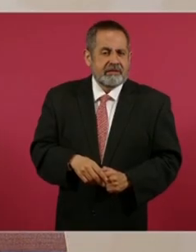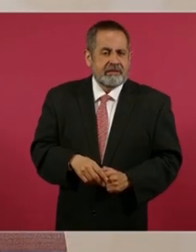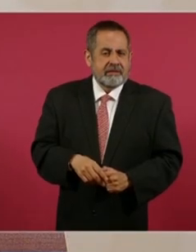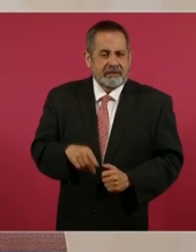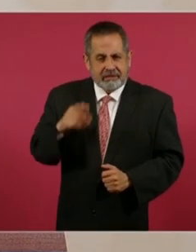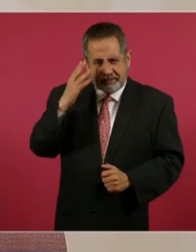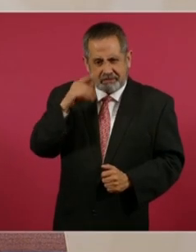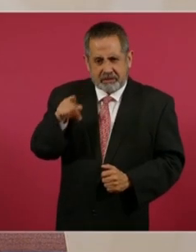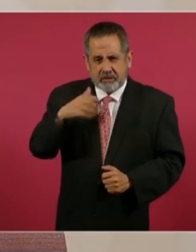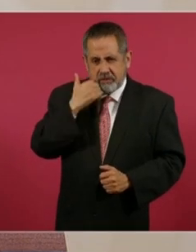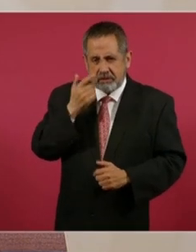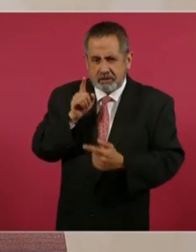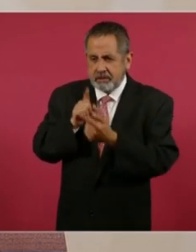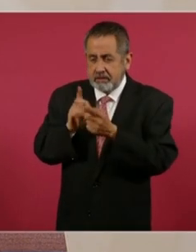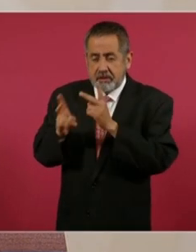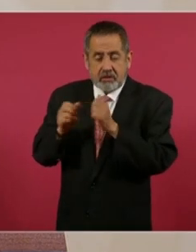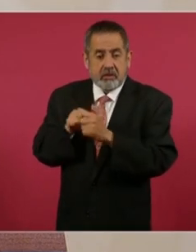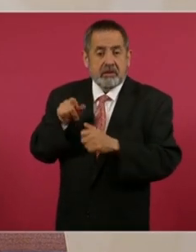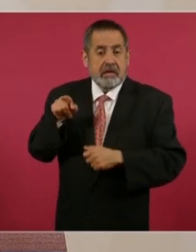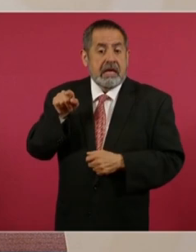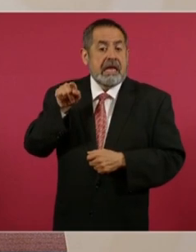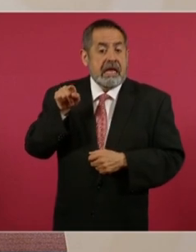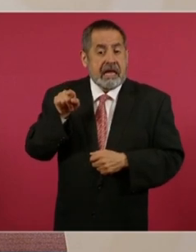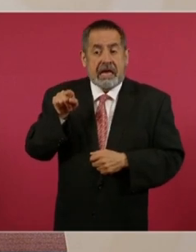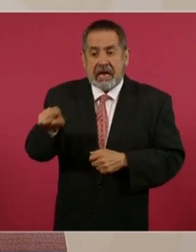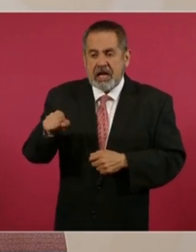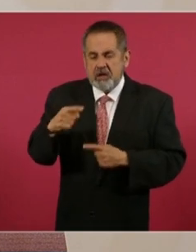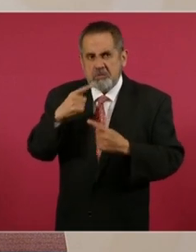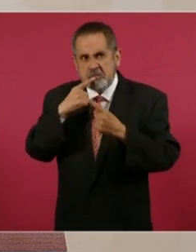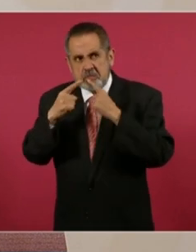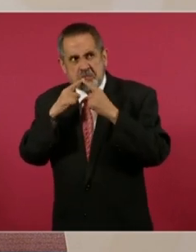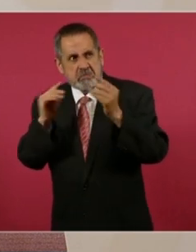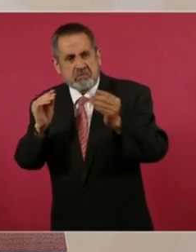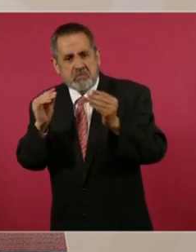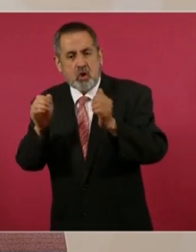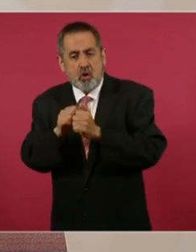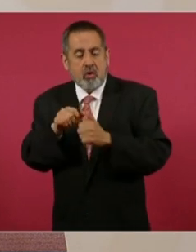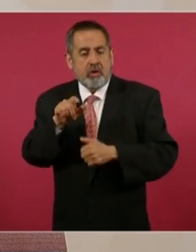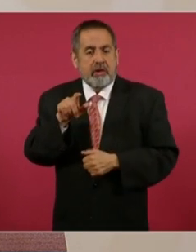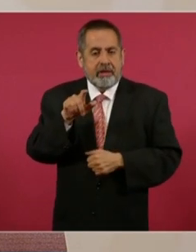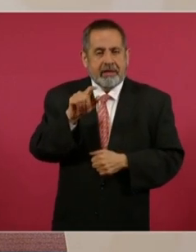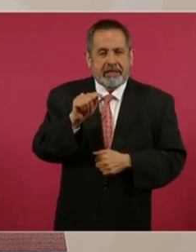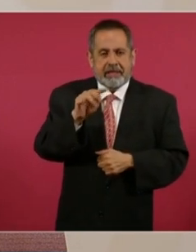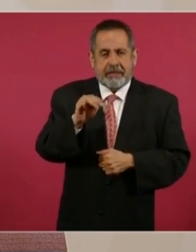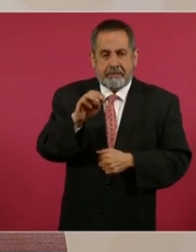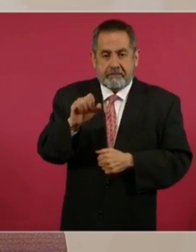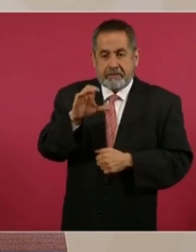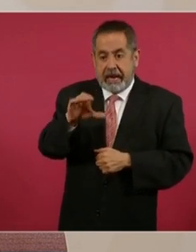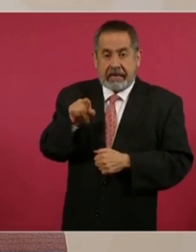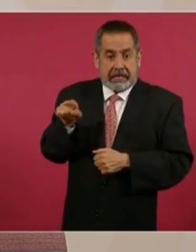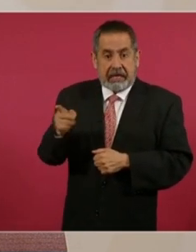que tenía yo ganas de hablar con él porque él fue el que llevó la negociación de lo del tratado.